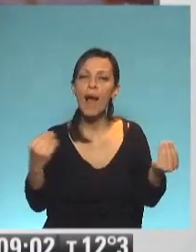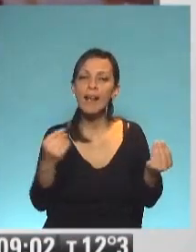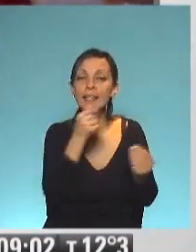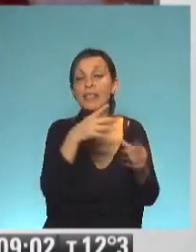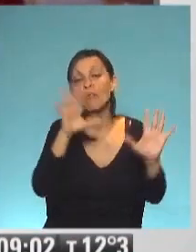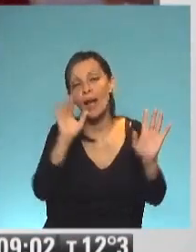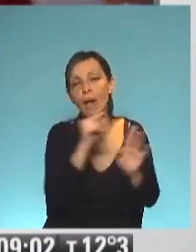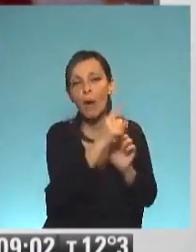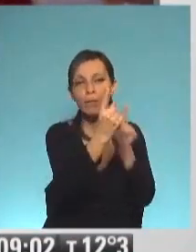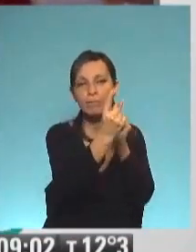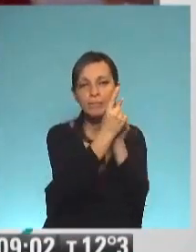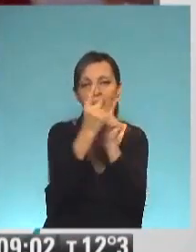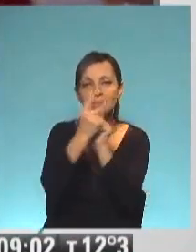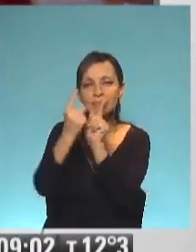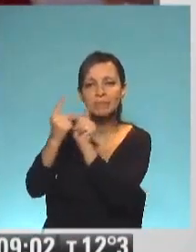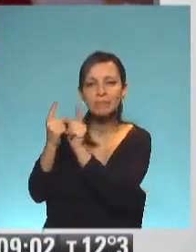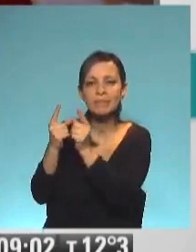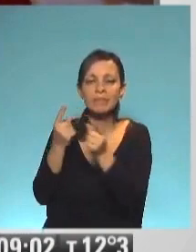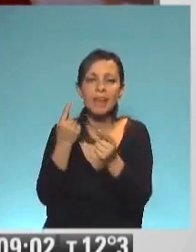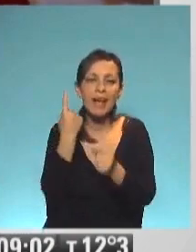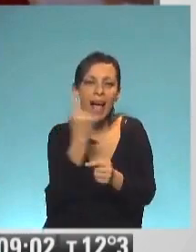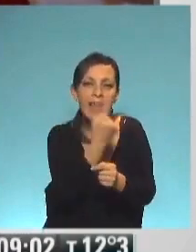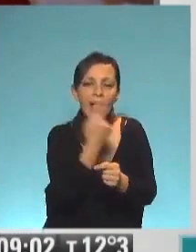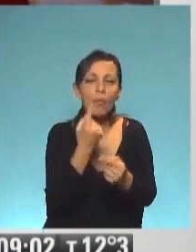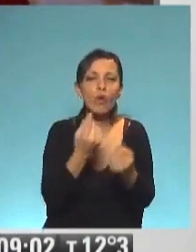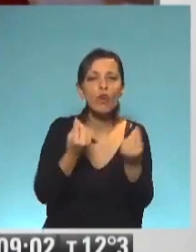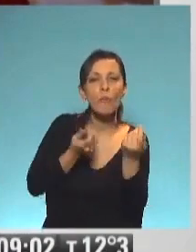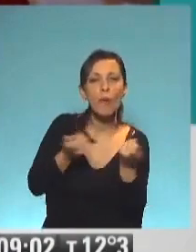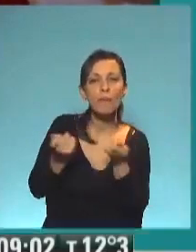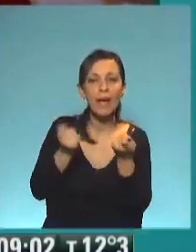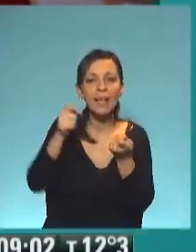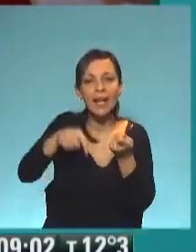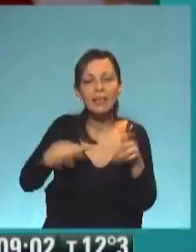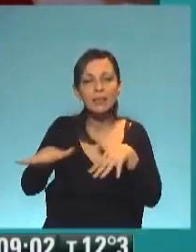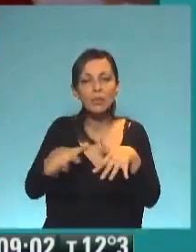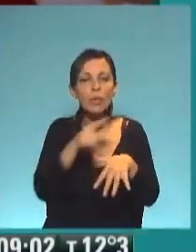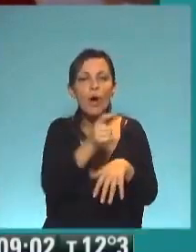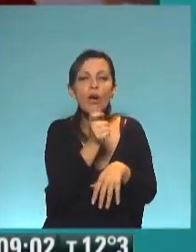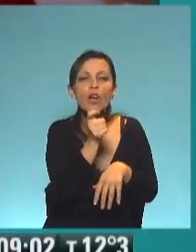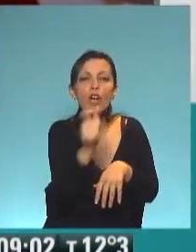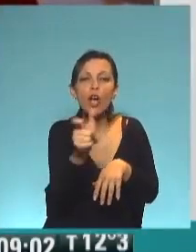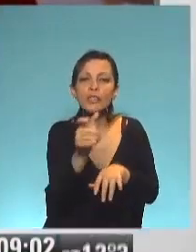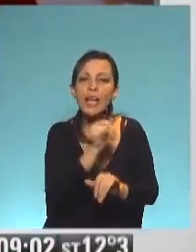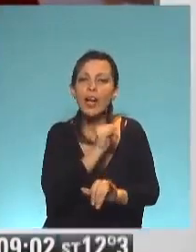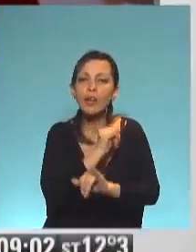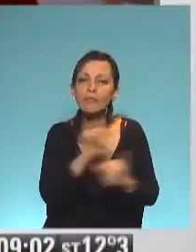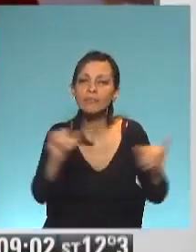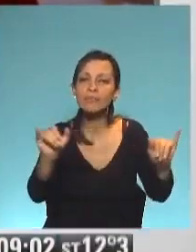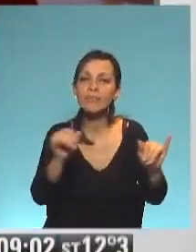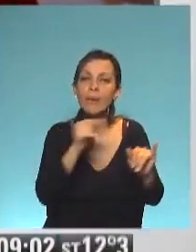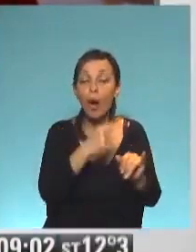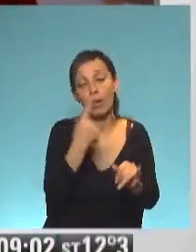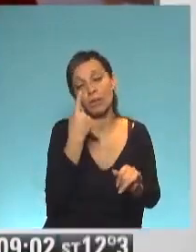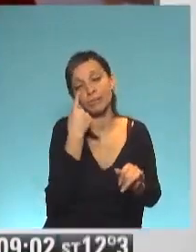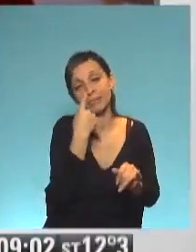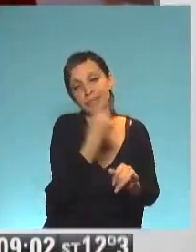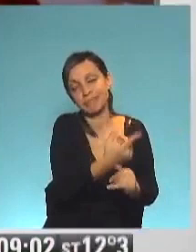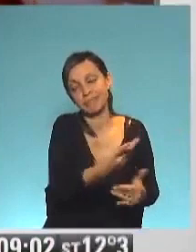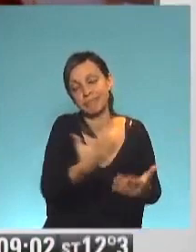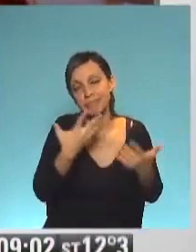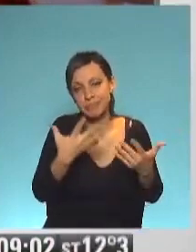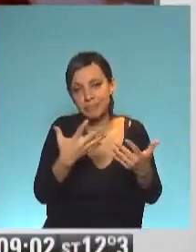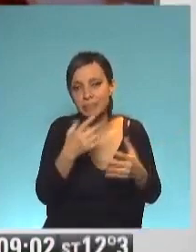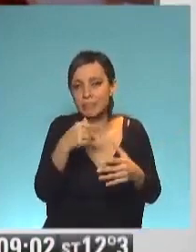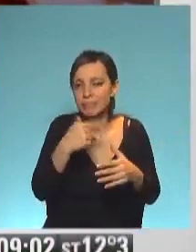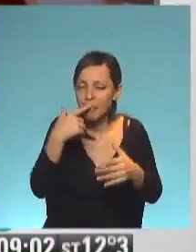de ellos que hoy están en su casa respecto a cómo manejarnos en esta instancia? ¿Cuál sería tu consejo desde el conocimiento más puro y esencial que tenés